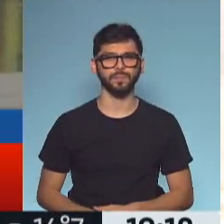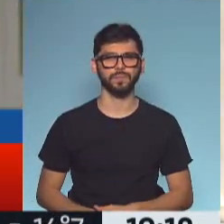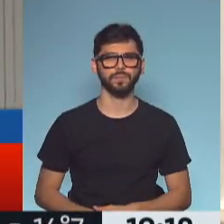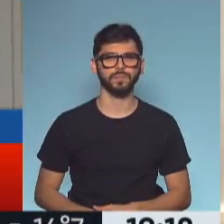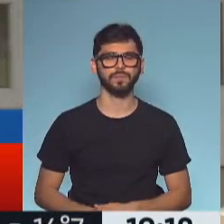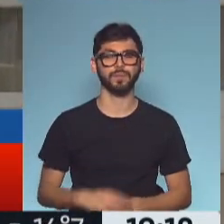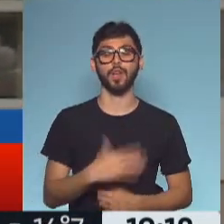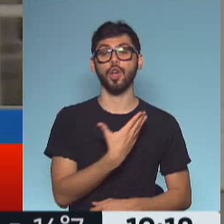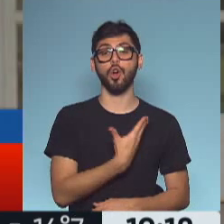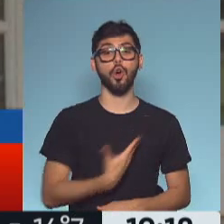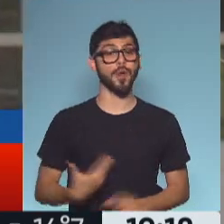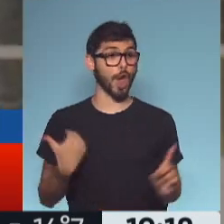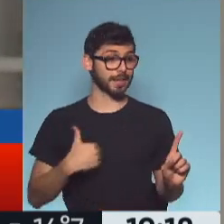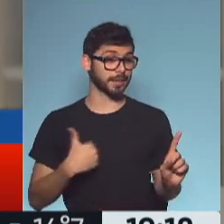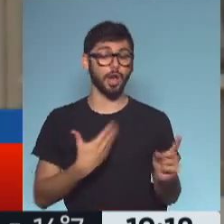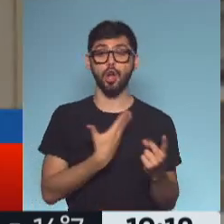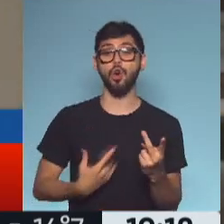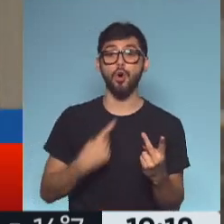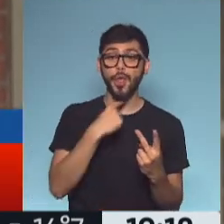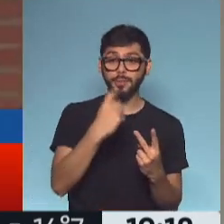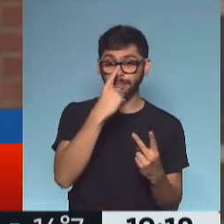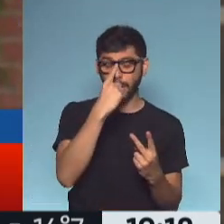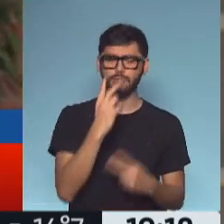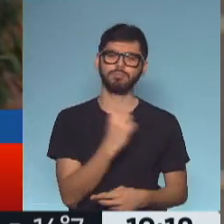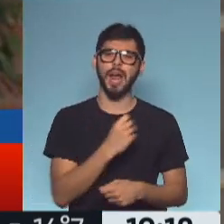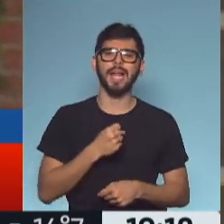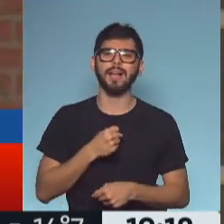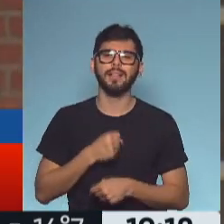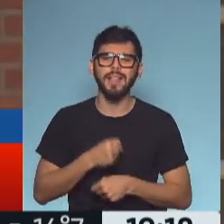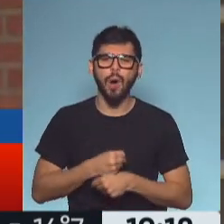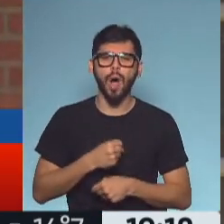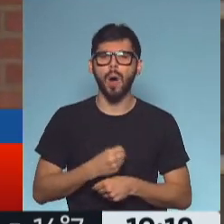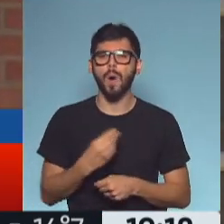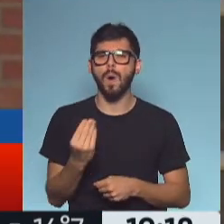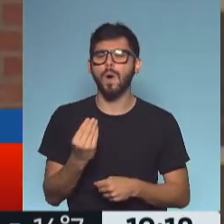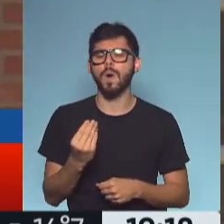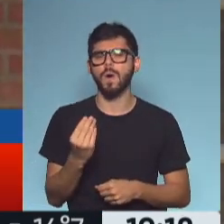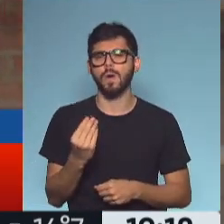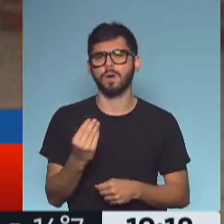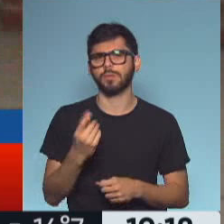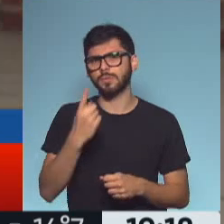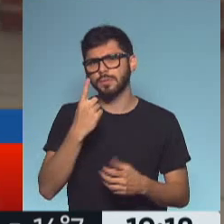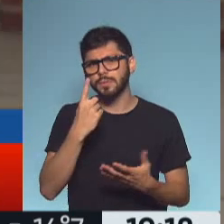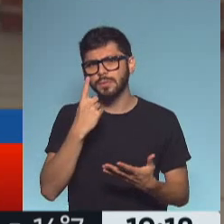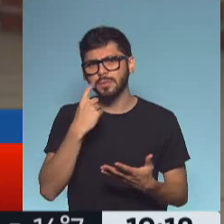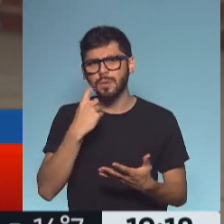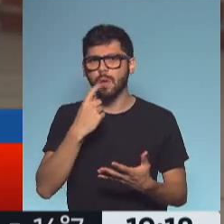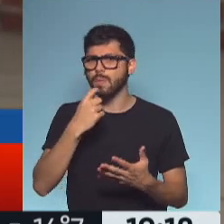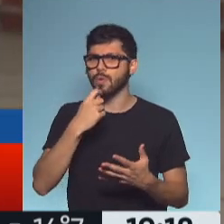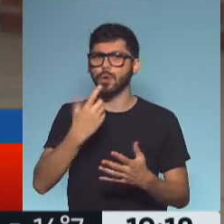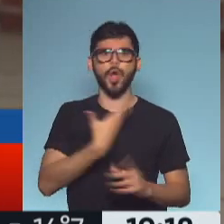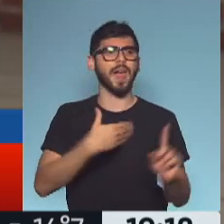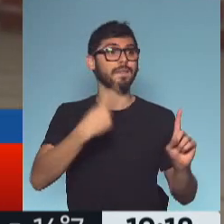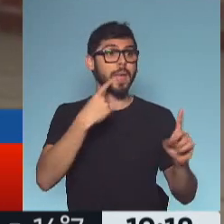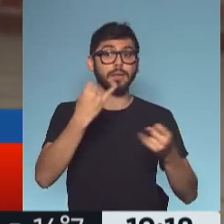Trabajamos desde el Gobierno de Argentina, el Gobierno de España, por revisar, por ejemplo, el mecanismo de sobretasas que tiene el Fondo